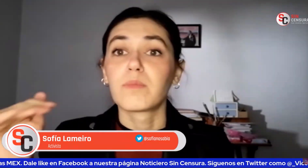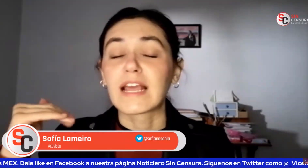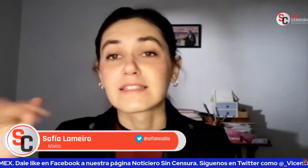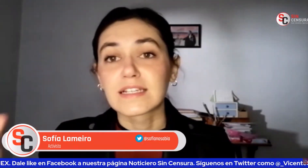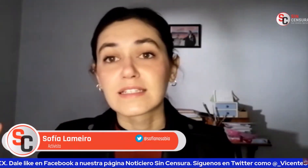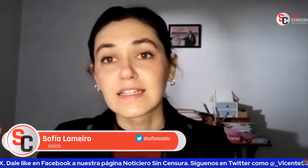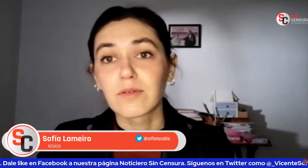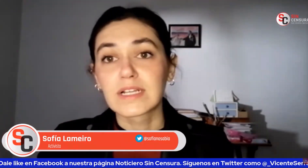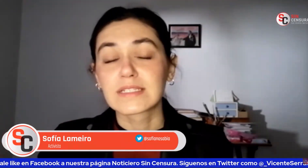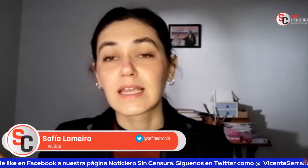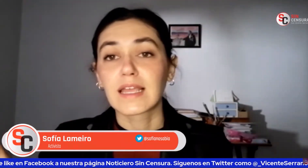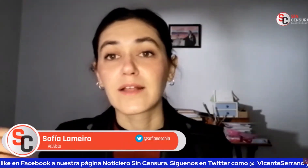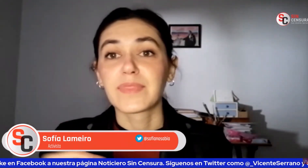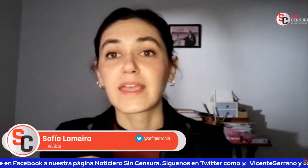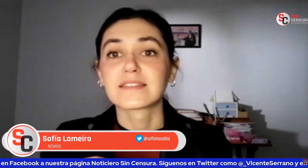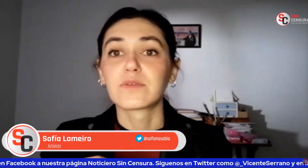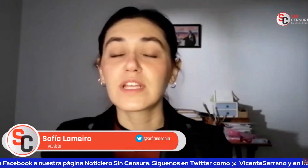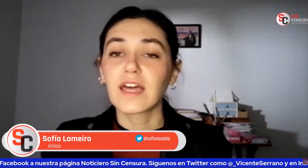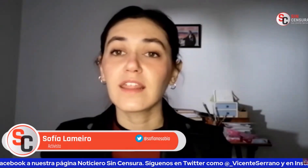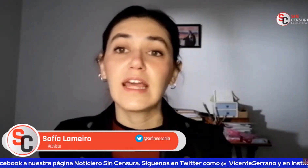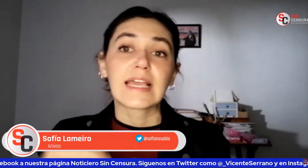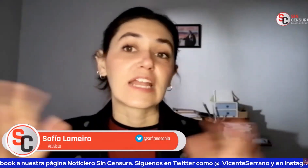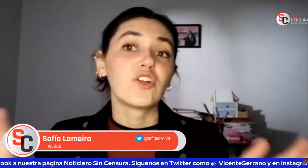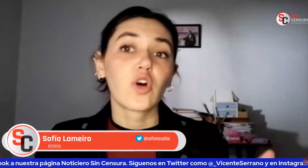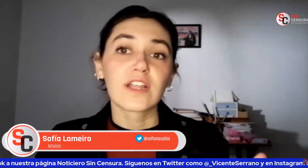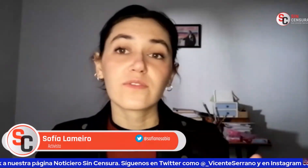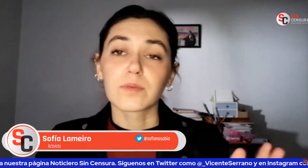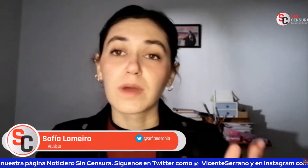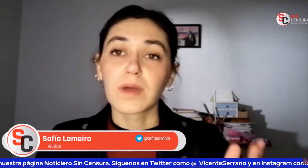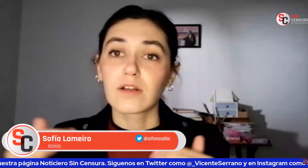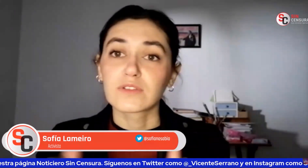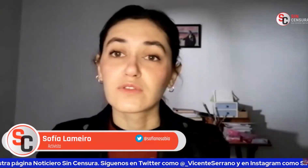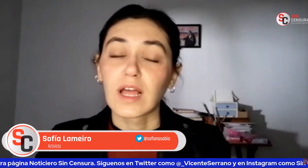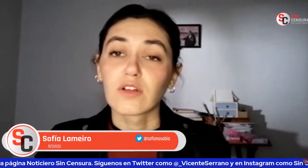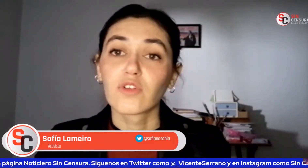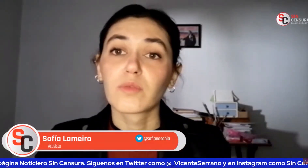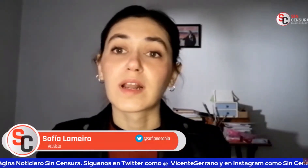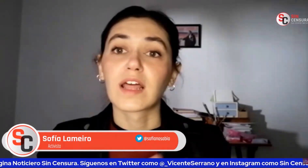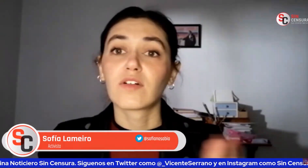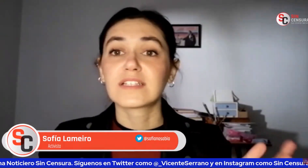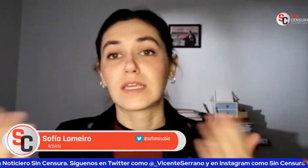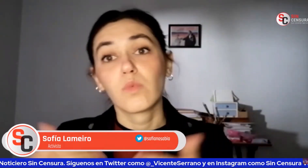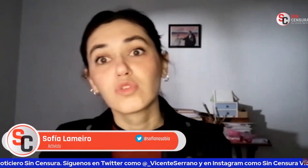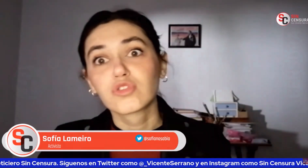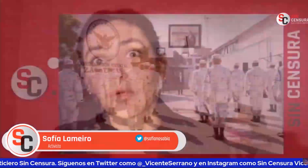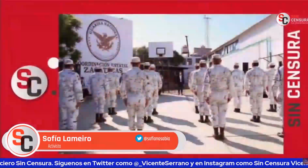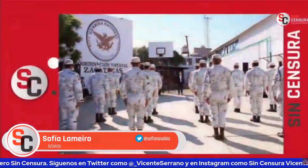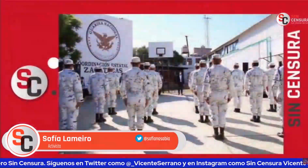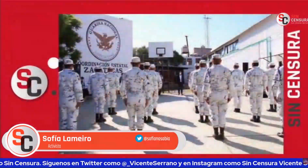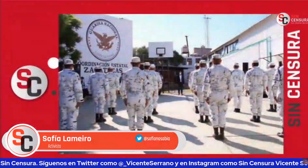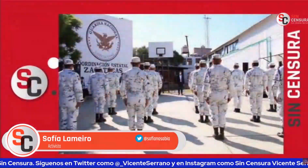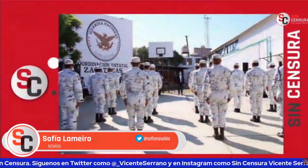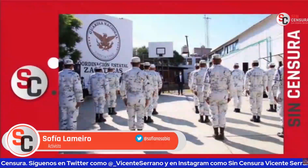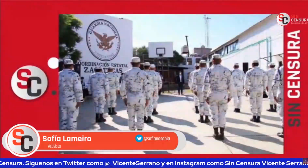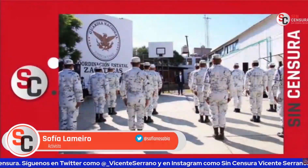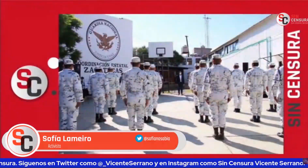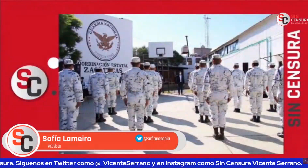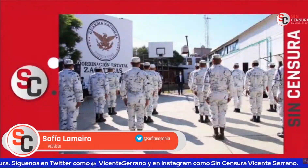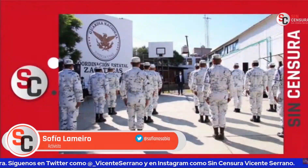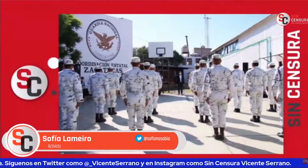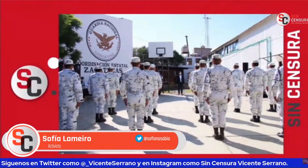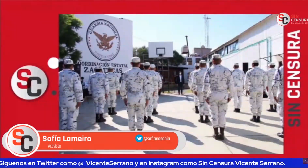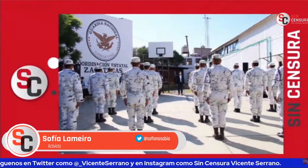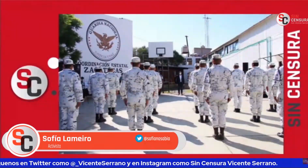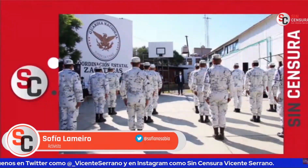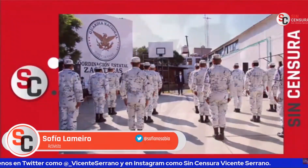federal cumplía ciertas labores de seguridad que no le informaba a los gobernadores y mucho menos a los presidentes